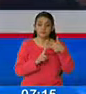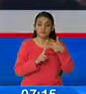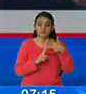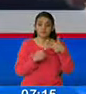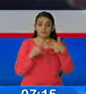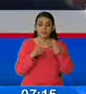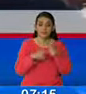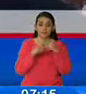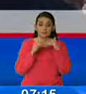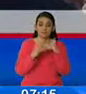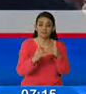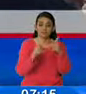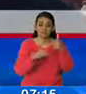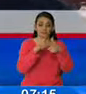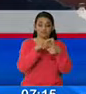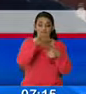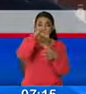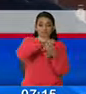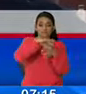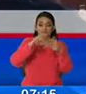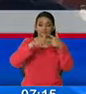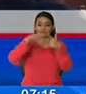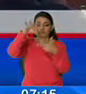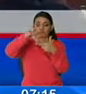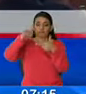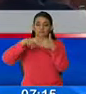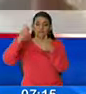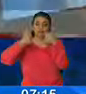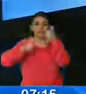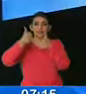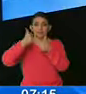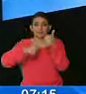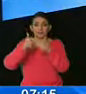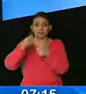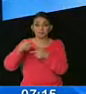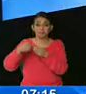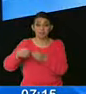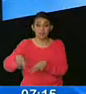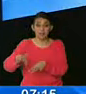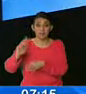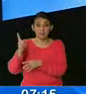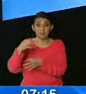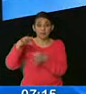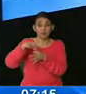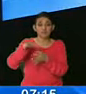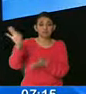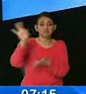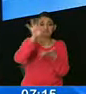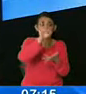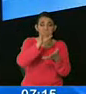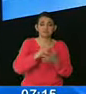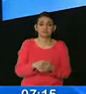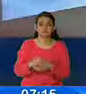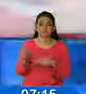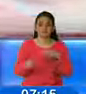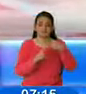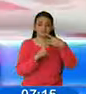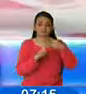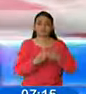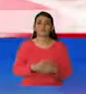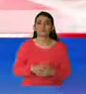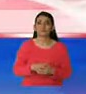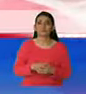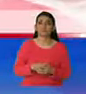la democracia, fueron electos los candidatos que perdieron en la primera vuelta. Y pasando a otro tema, el ingreso de bienes por